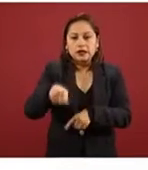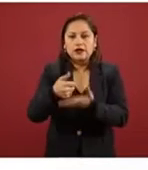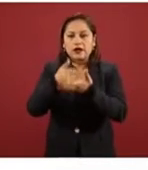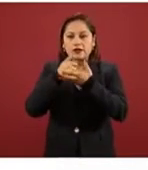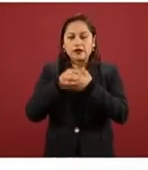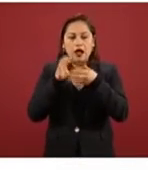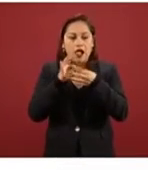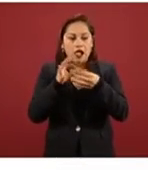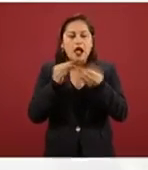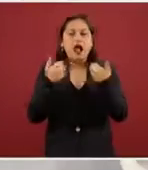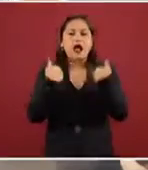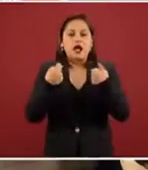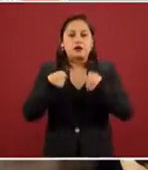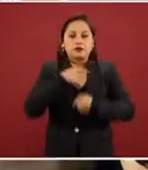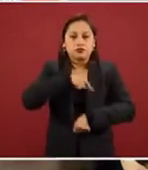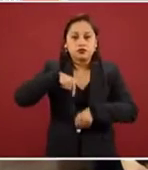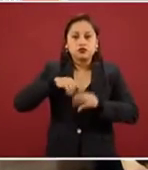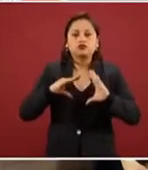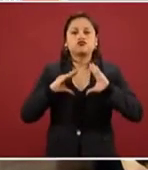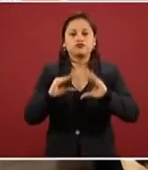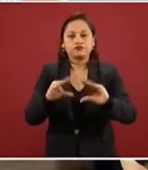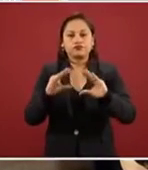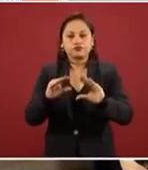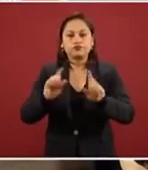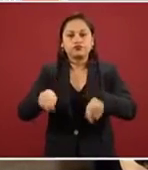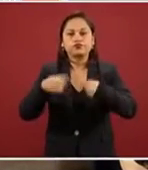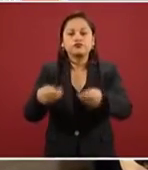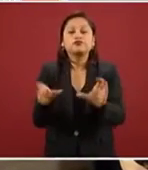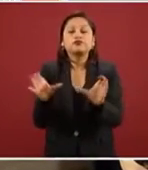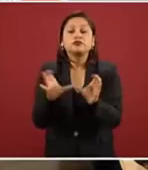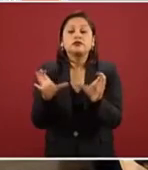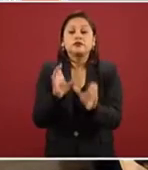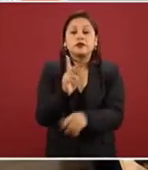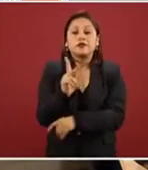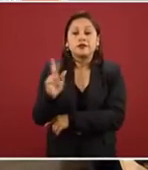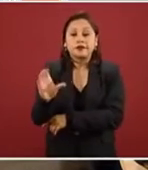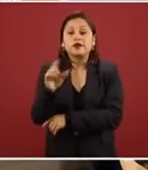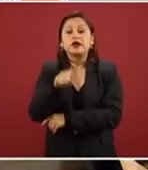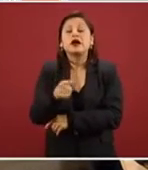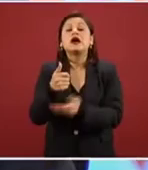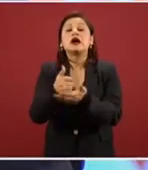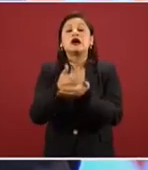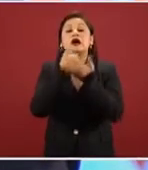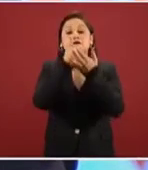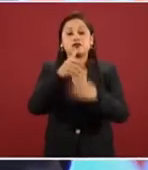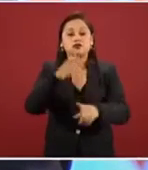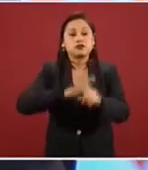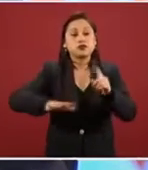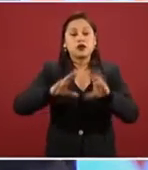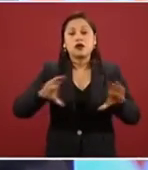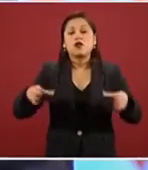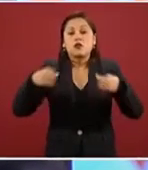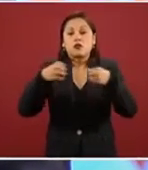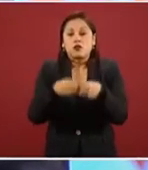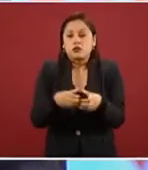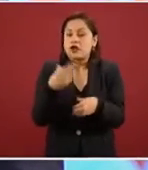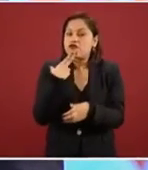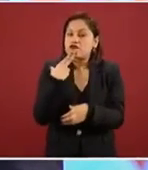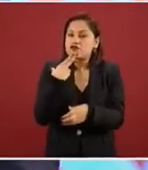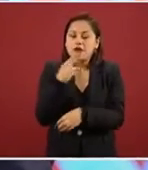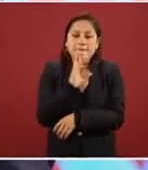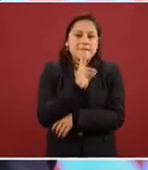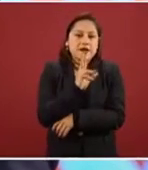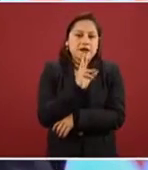la capacitación y la certificación en protección civil nos han ayudado mucho a fortalecer los recursos humanos en